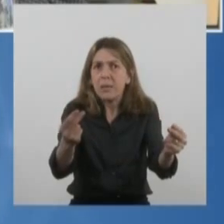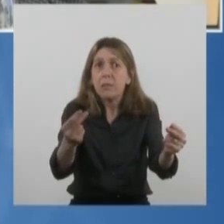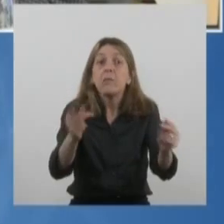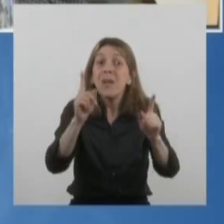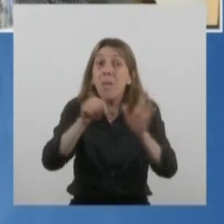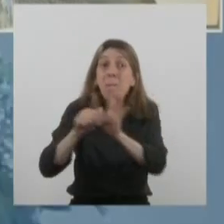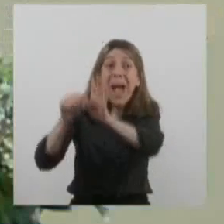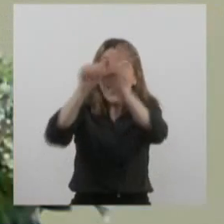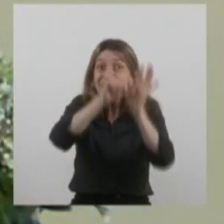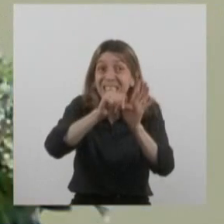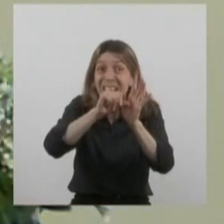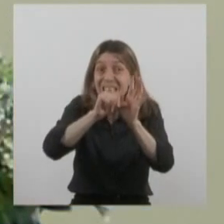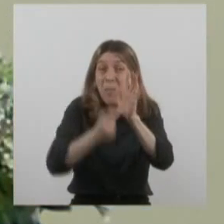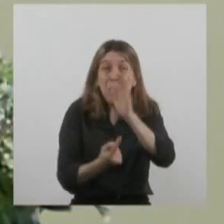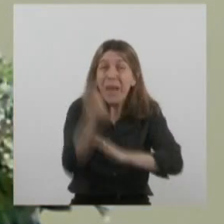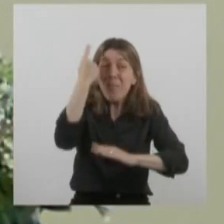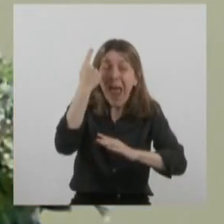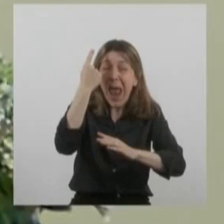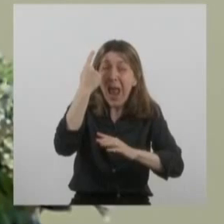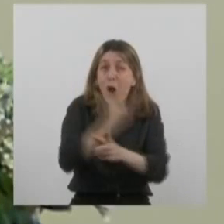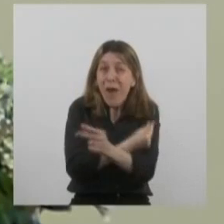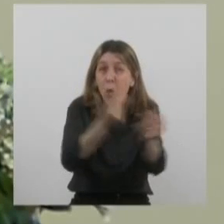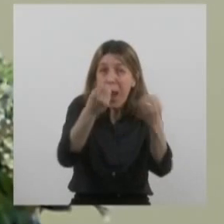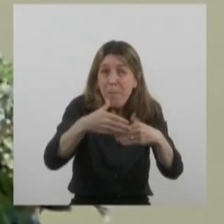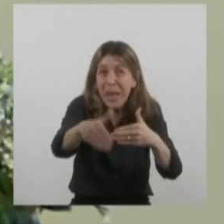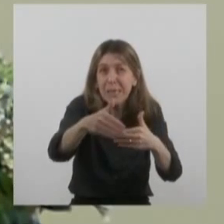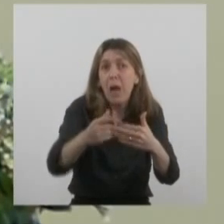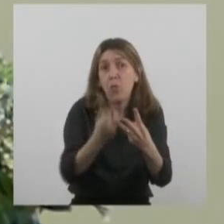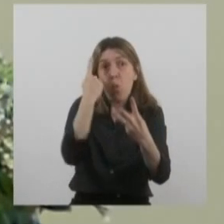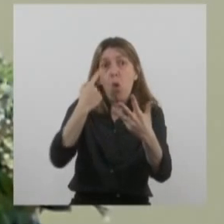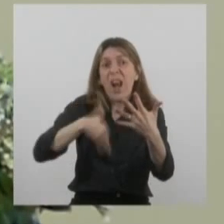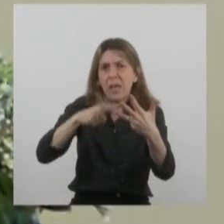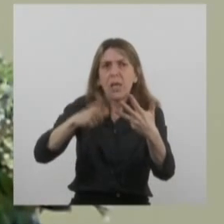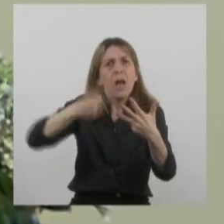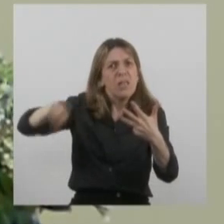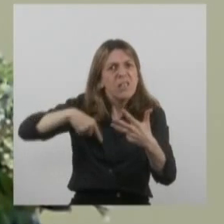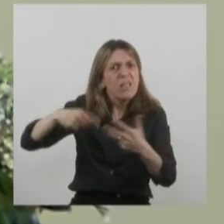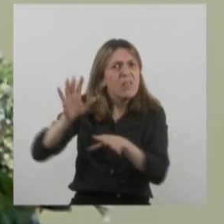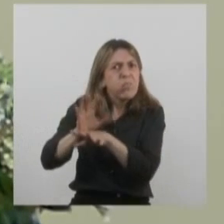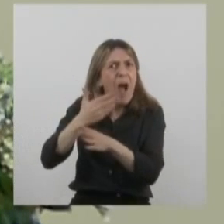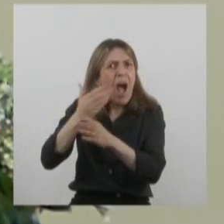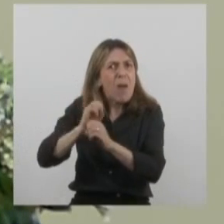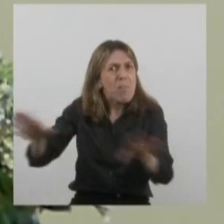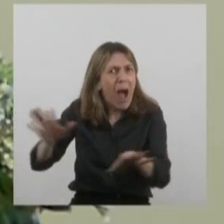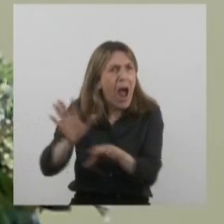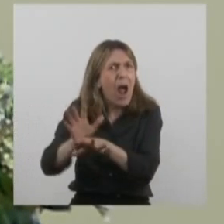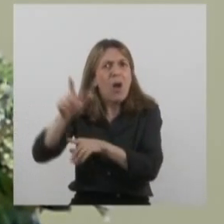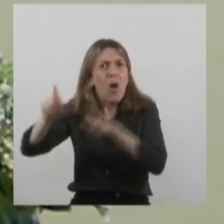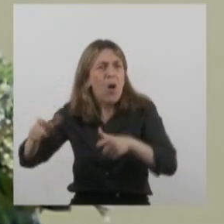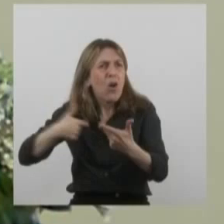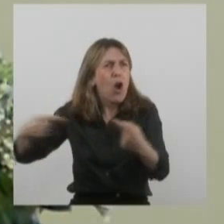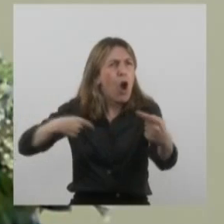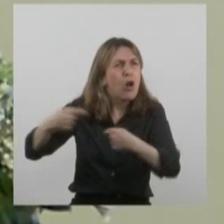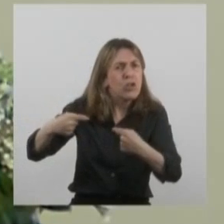del mundo y fuimos atacados una y otra vez y maltratados una y otra vez, haciéndole sentir a la gente de que en